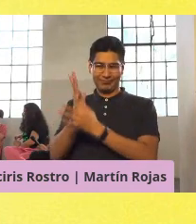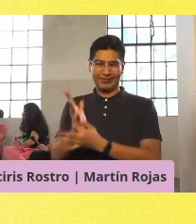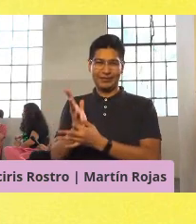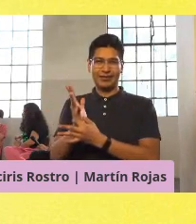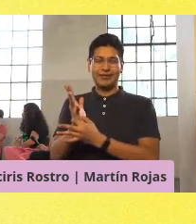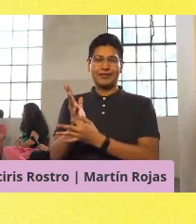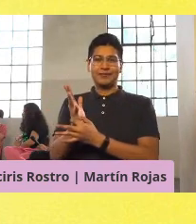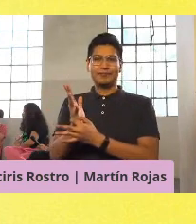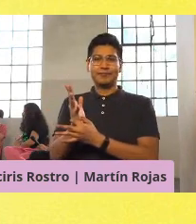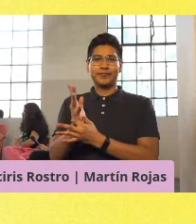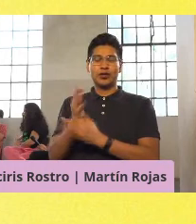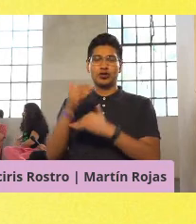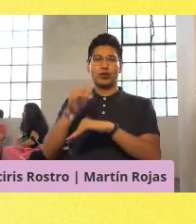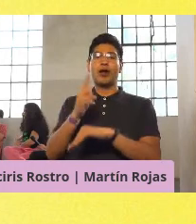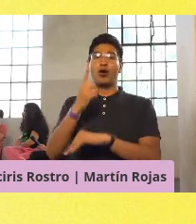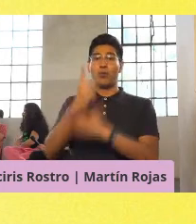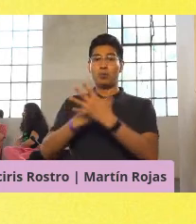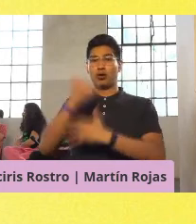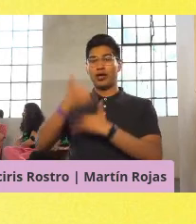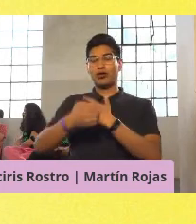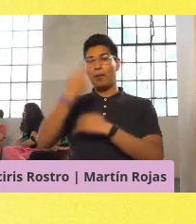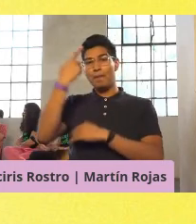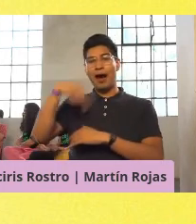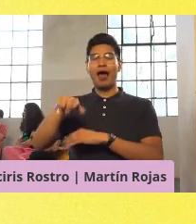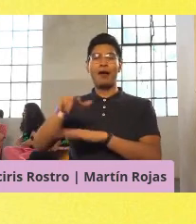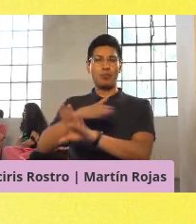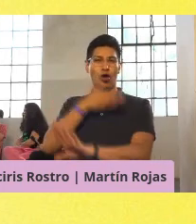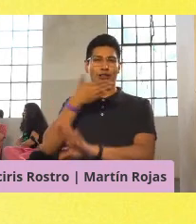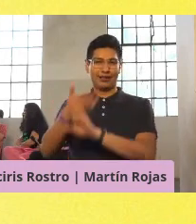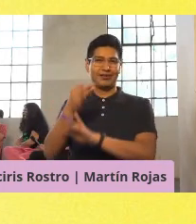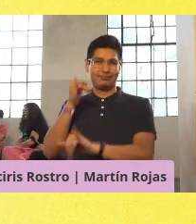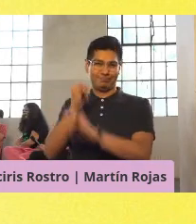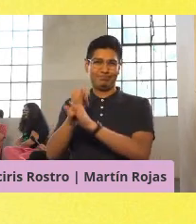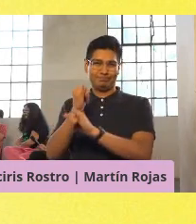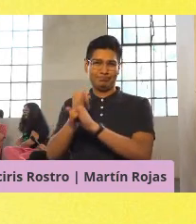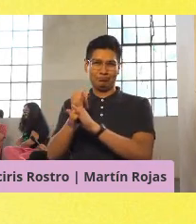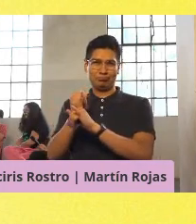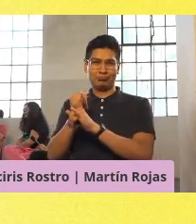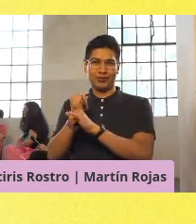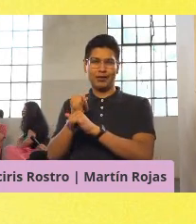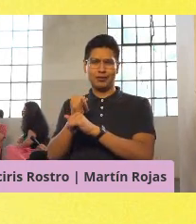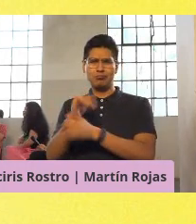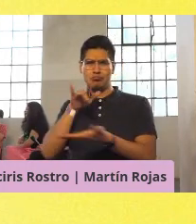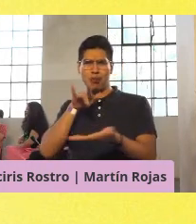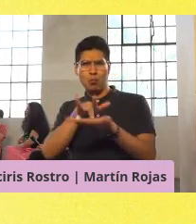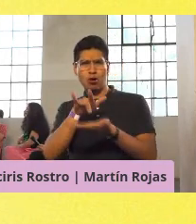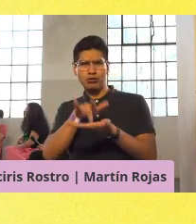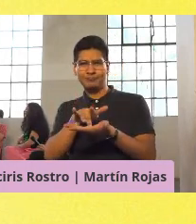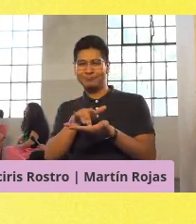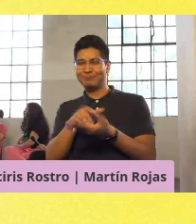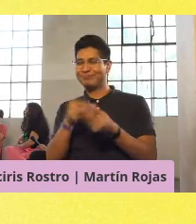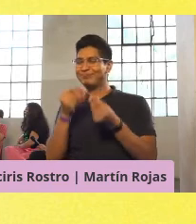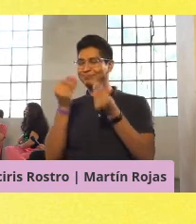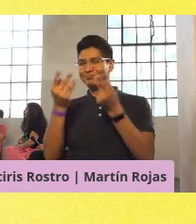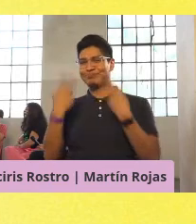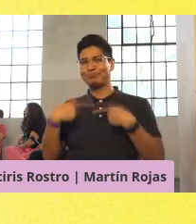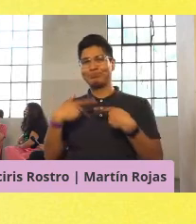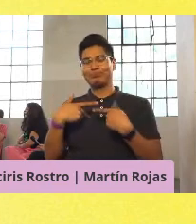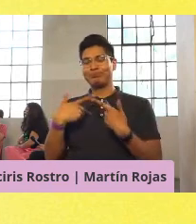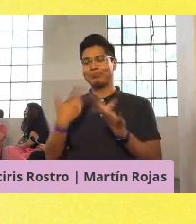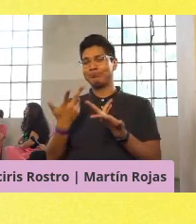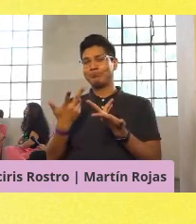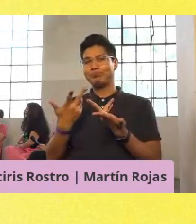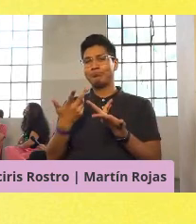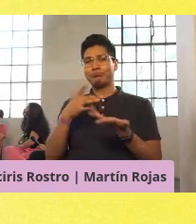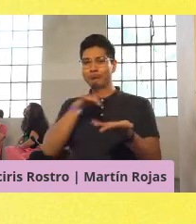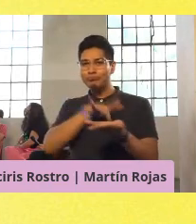la línea de acompañamiento a violencia digital ha crecido muchísimo, y pues habla también como pues de la necesidad, ¿no? De hablar de violencia digital, y